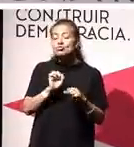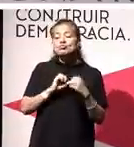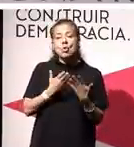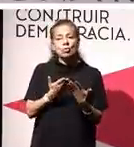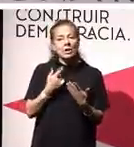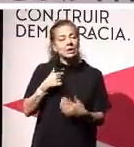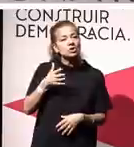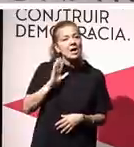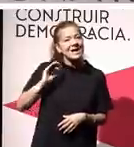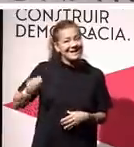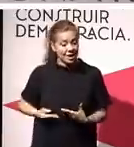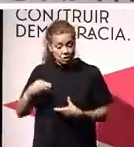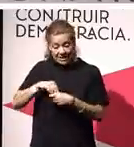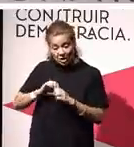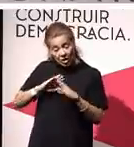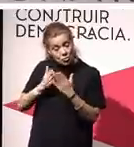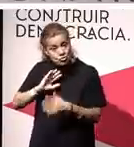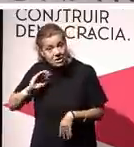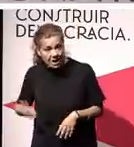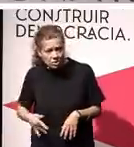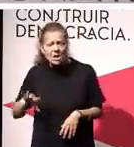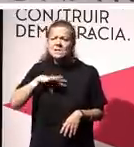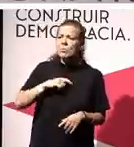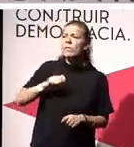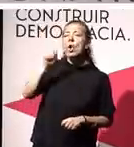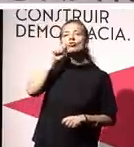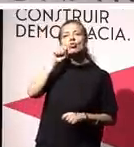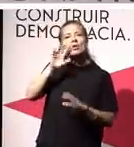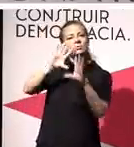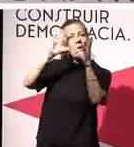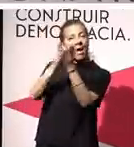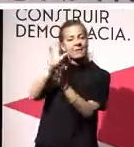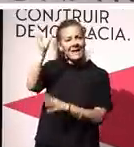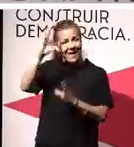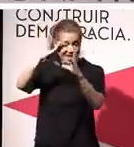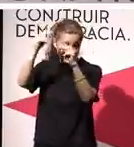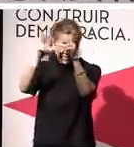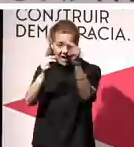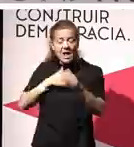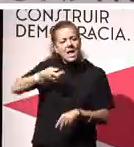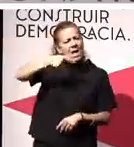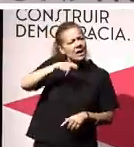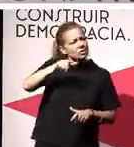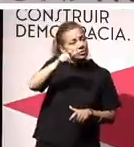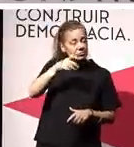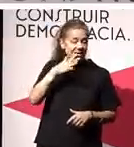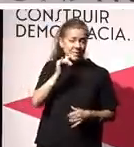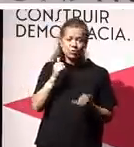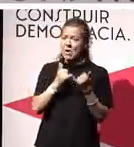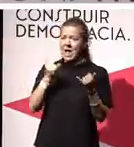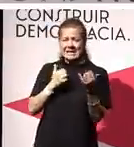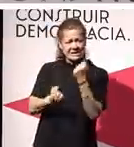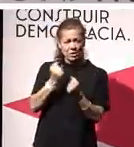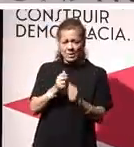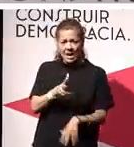en el que los ricos entre los ricos se pueden permitir hacer turismo espacial mientras nuestros pueblos viven la peor crisis económica en 100 años. Vamos